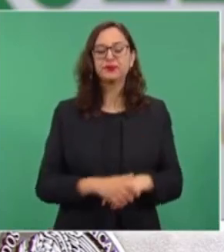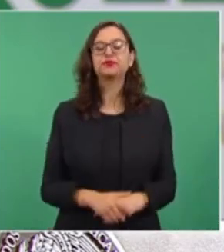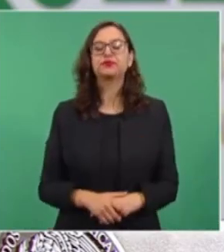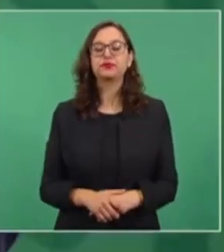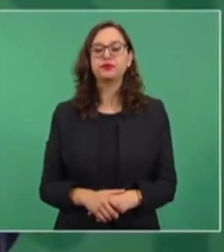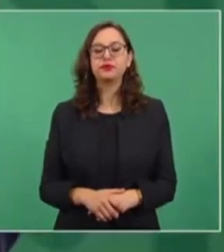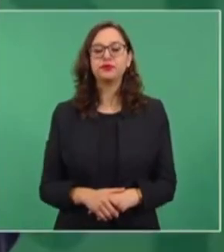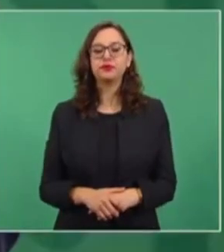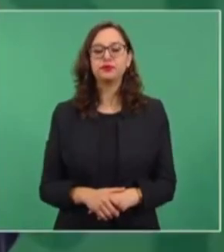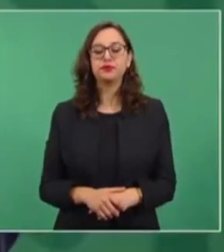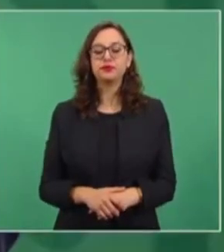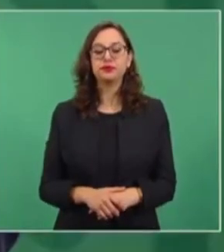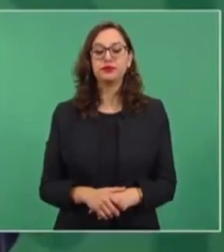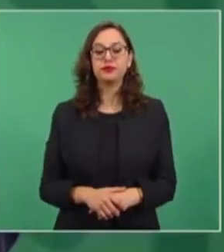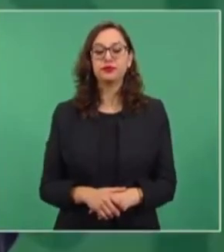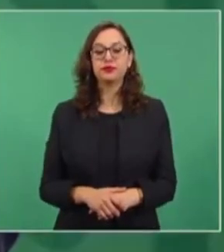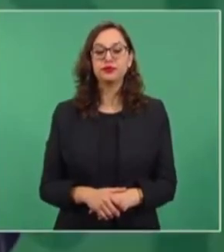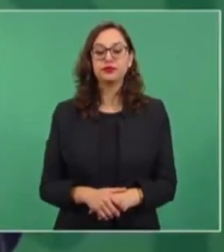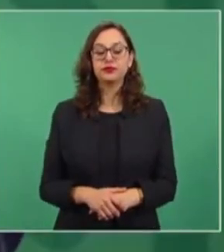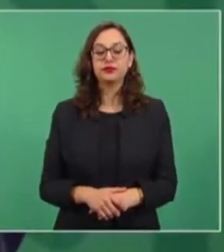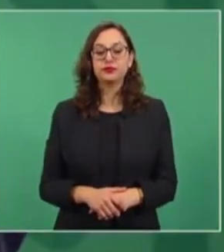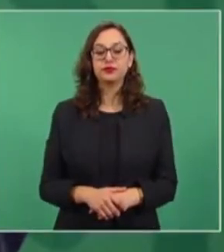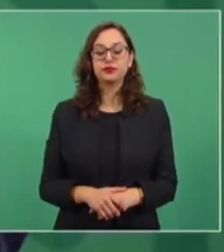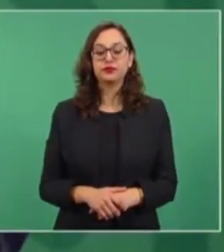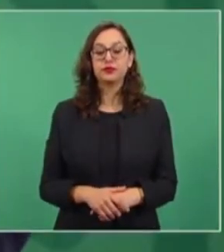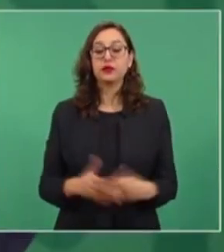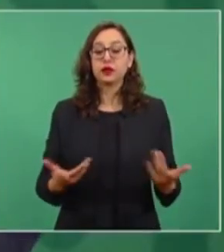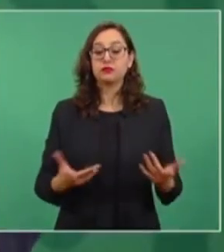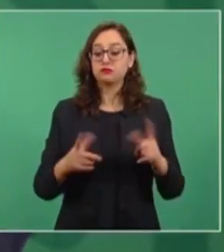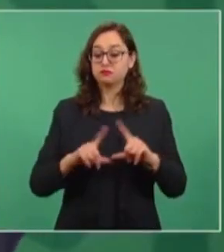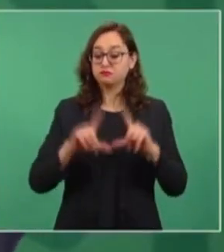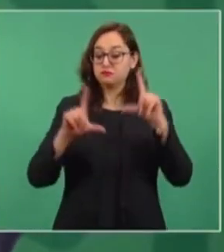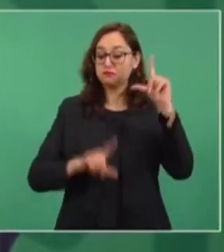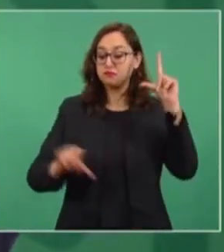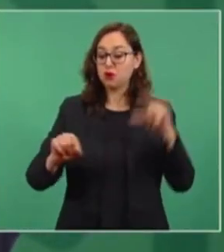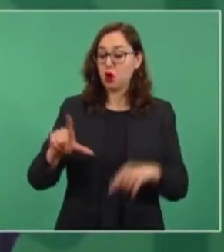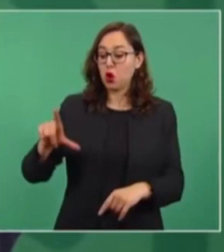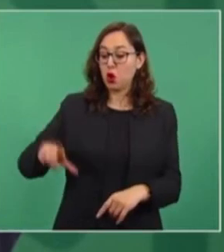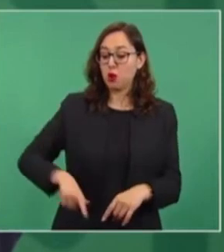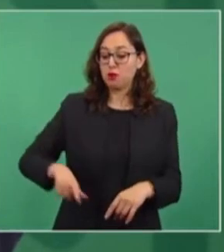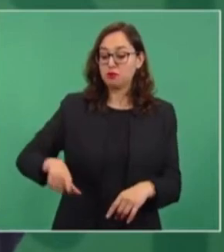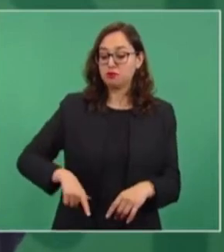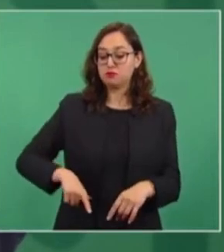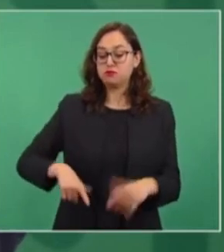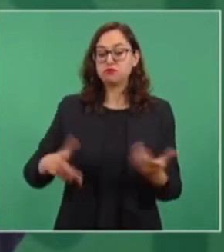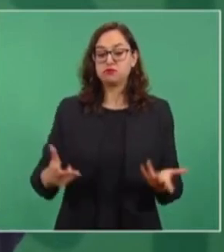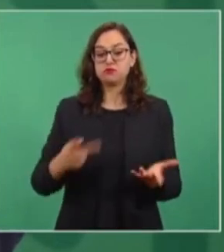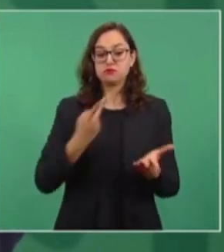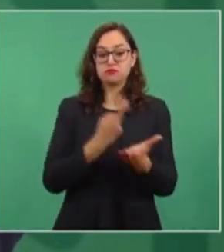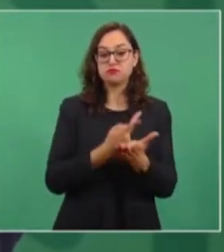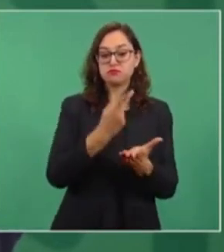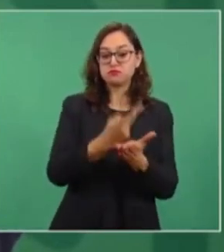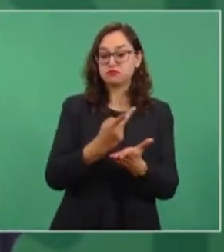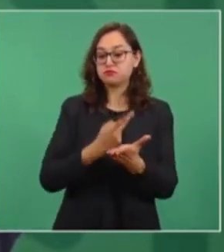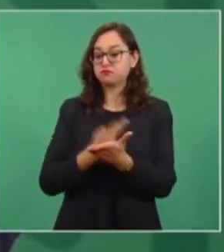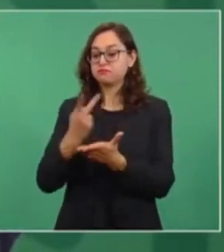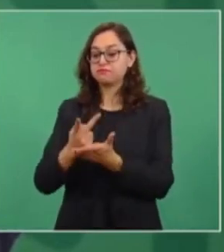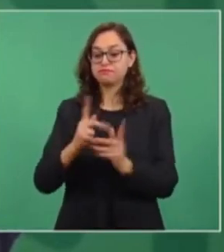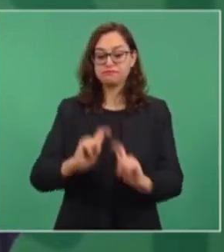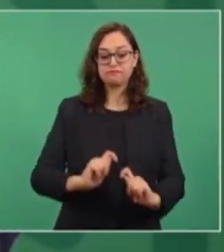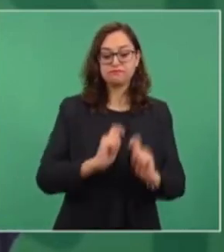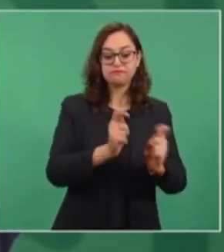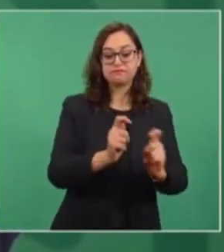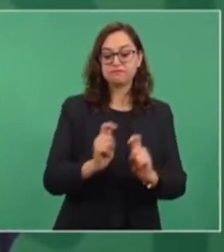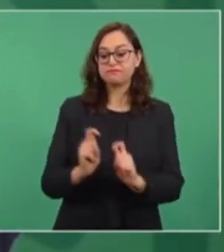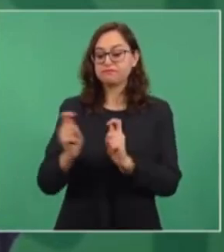República honra a través de la más antigua organización profesional de nuestro gremio, la Asociación de